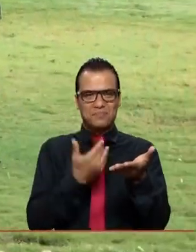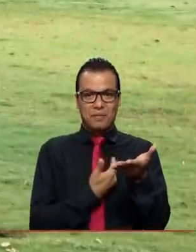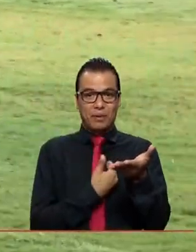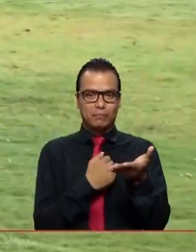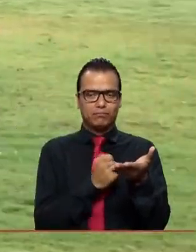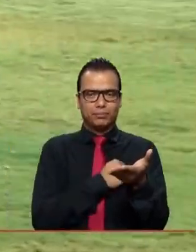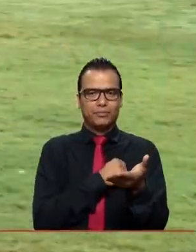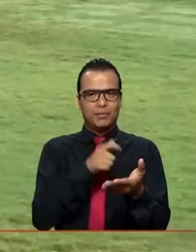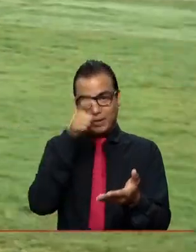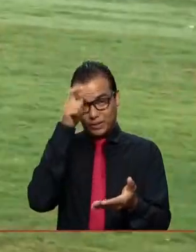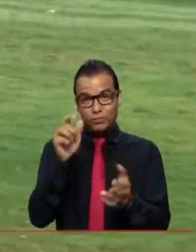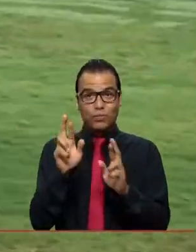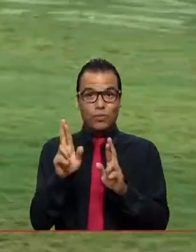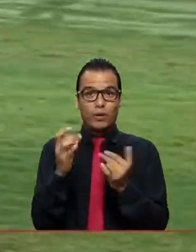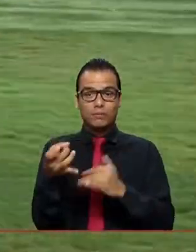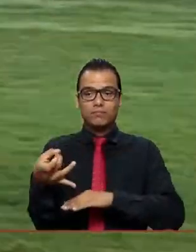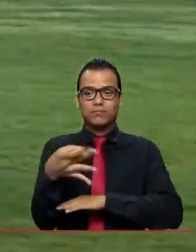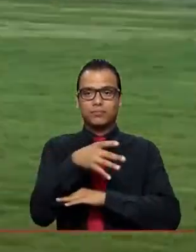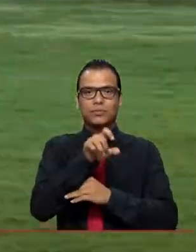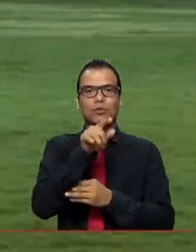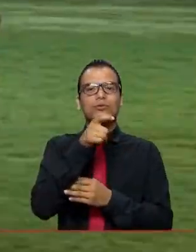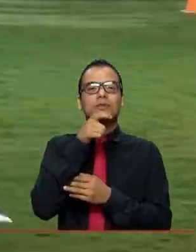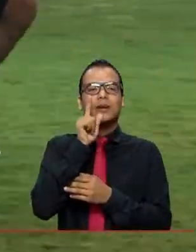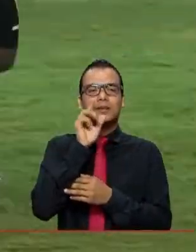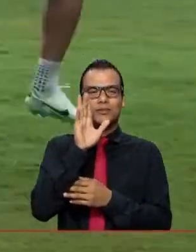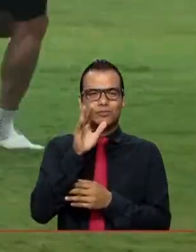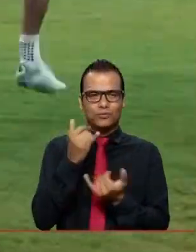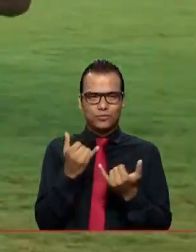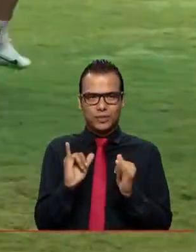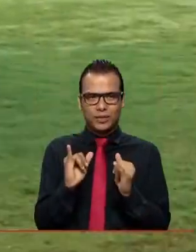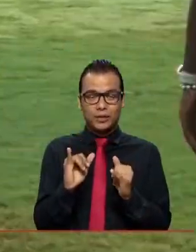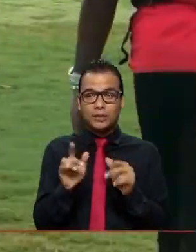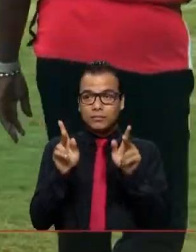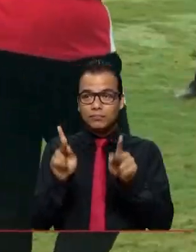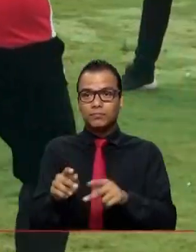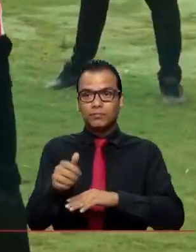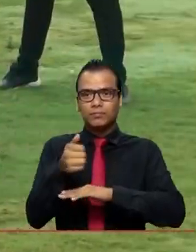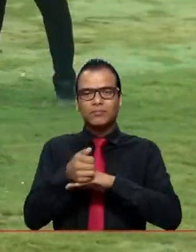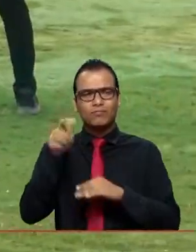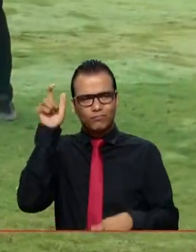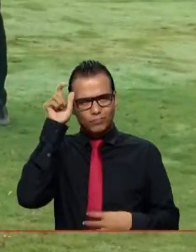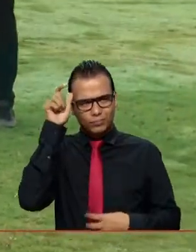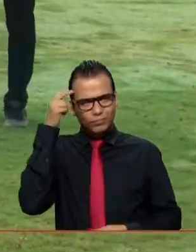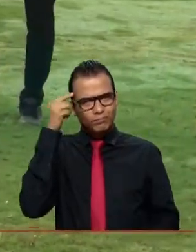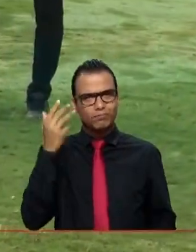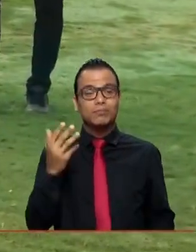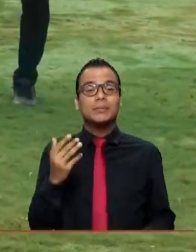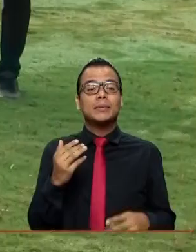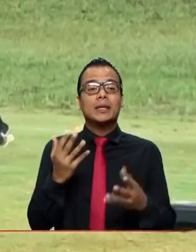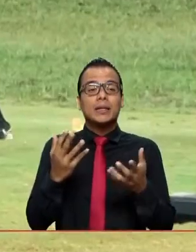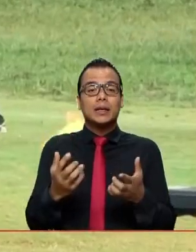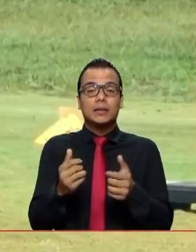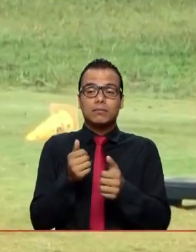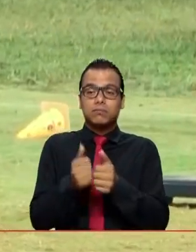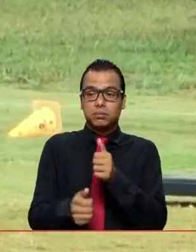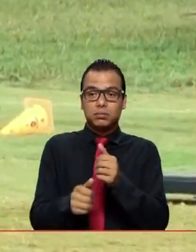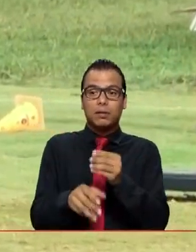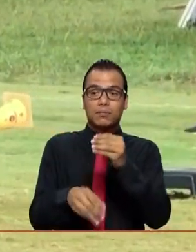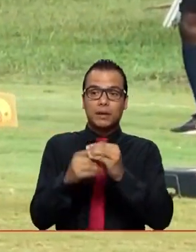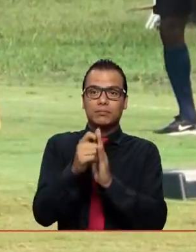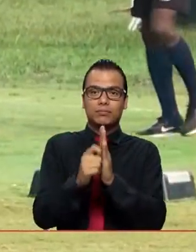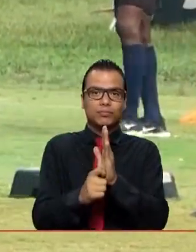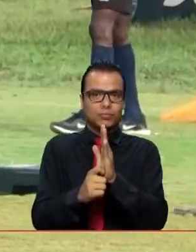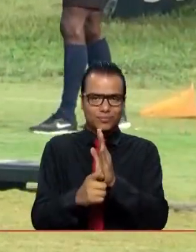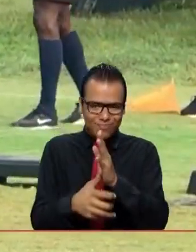una victoria frente al Once Caldas. El objetivo del técnico Guima es garantizar la clasificación y sumar puntos en